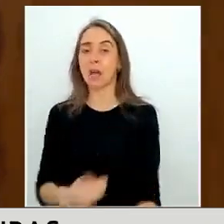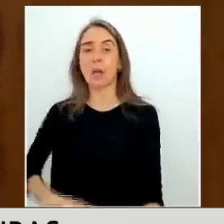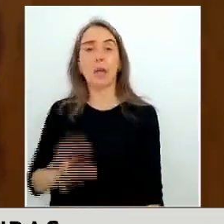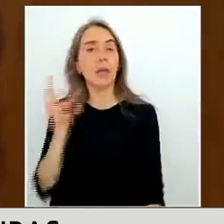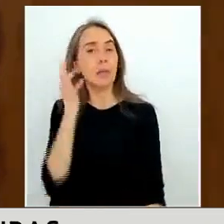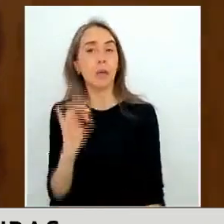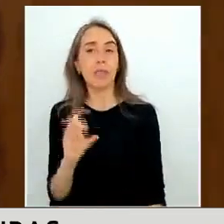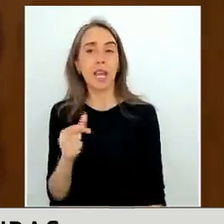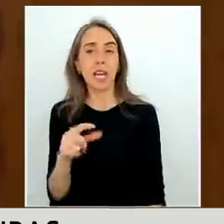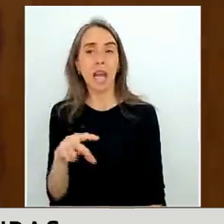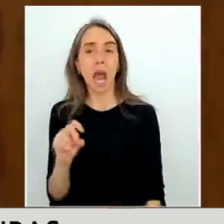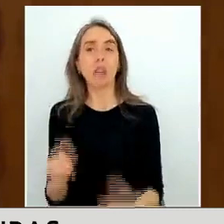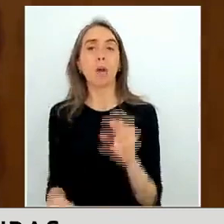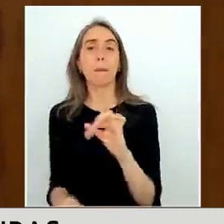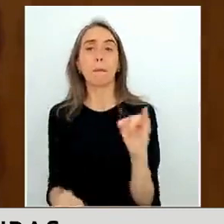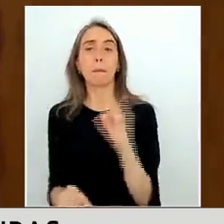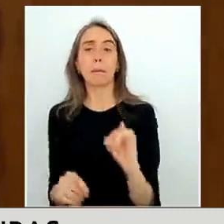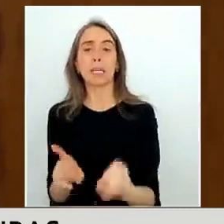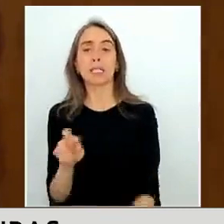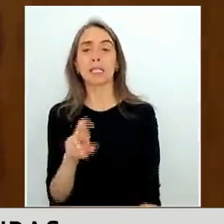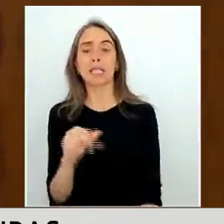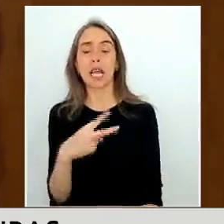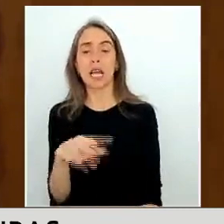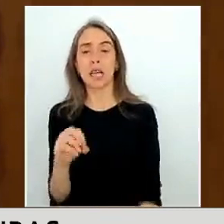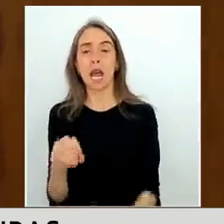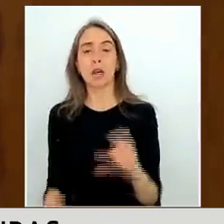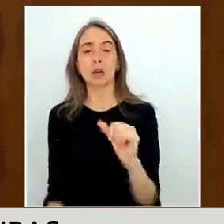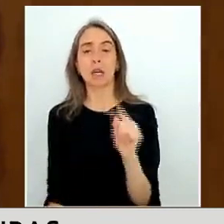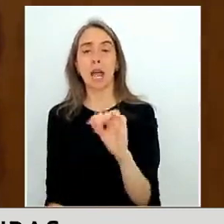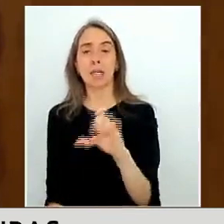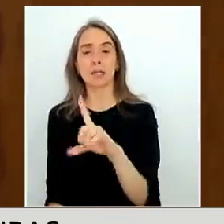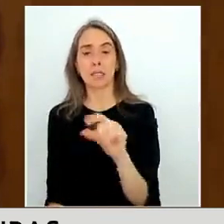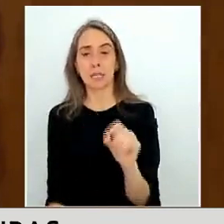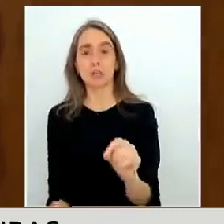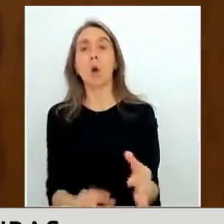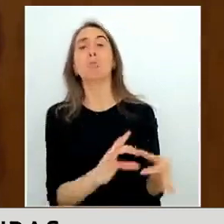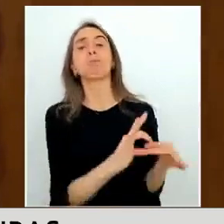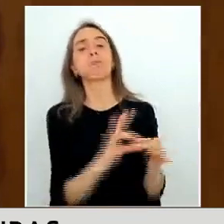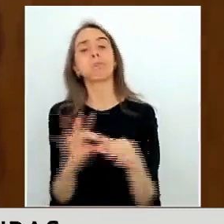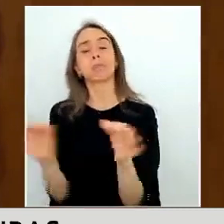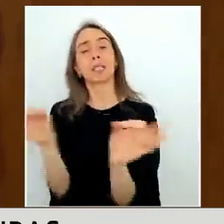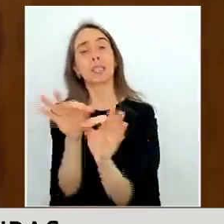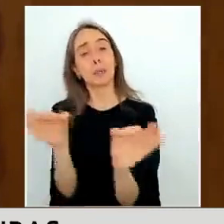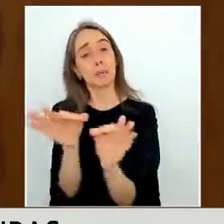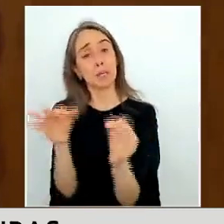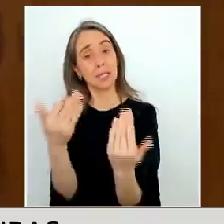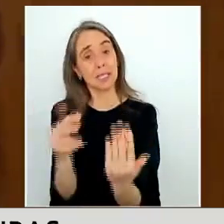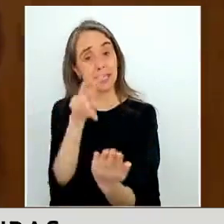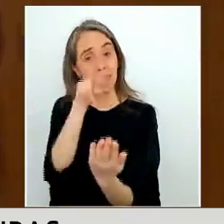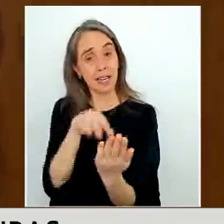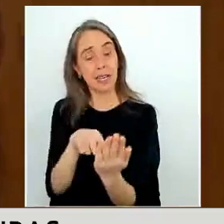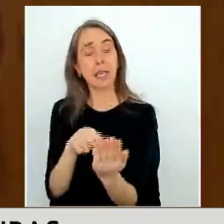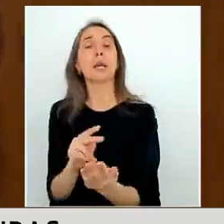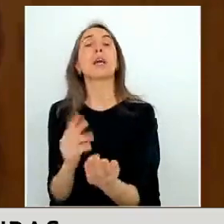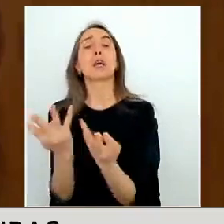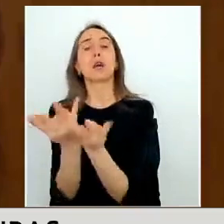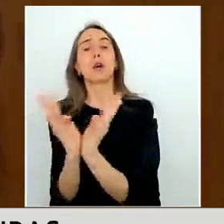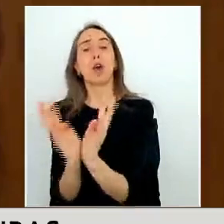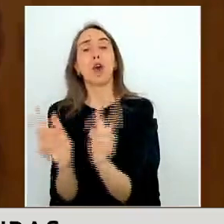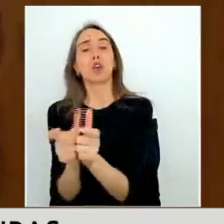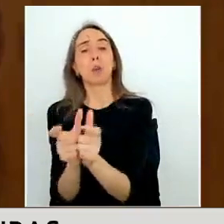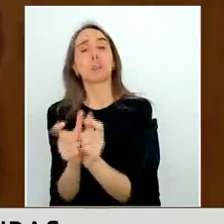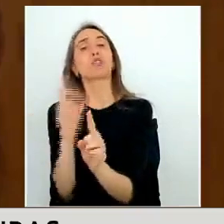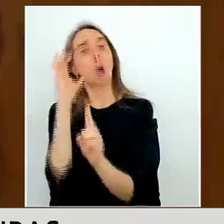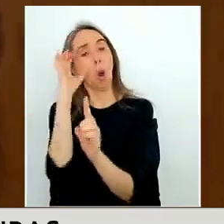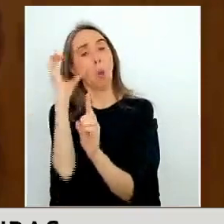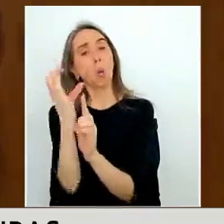Pérez Daniela serrano y Natalie Castillo por los argumentos y las razones señaladas la comisión de culturas artes y comunicaciones recomienda